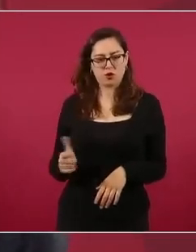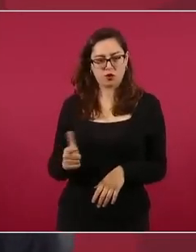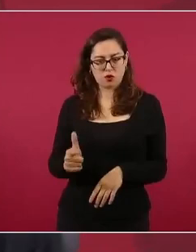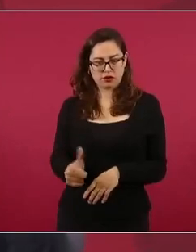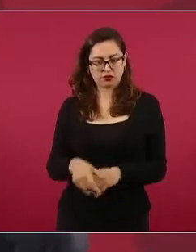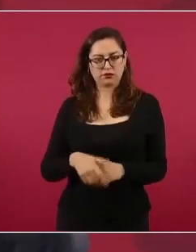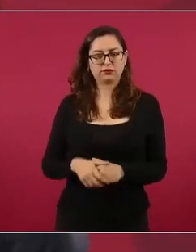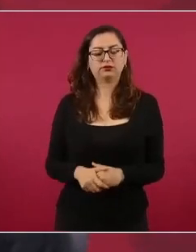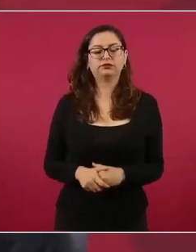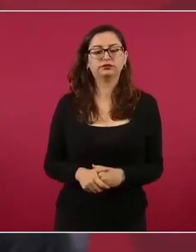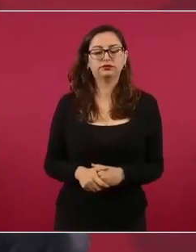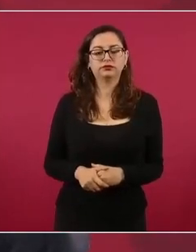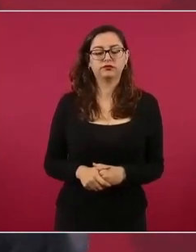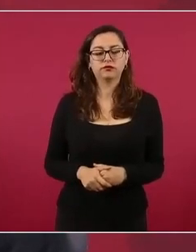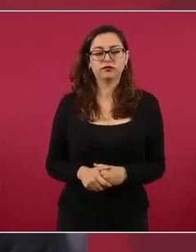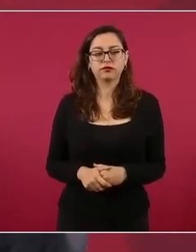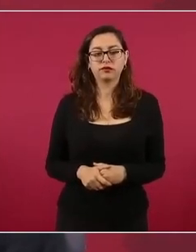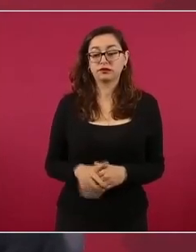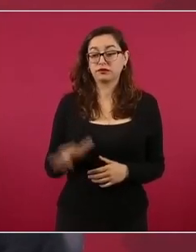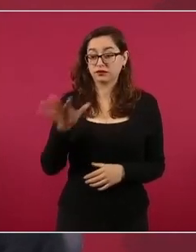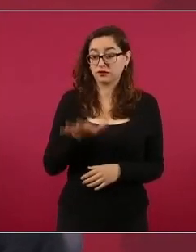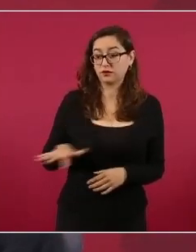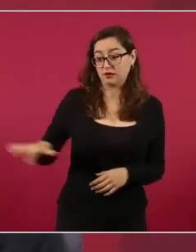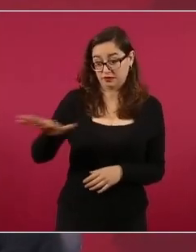Los de arriba